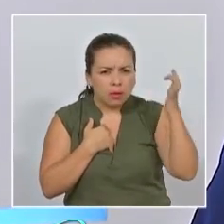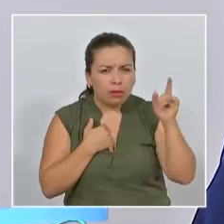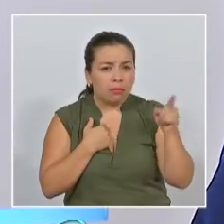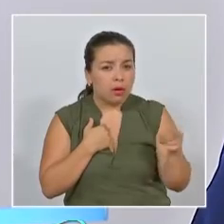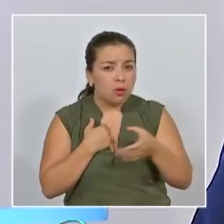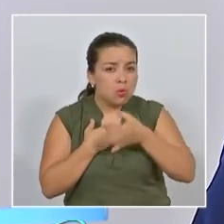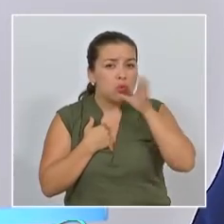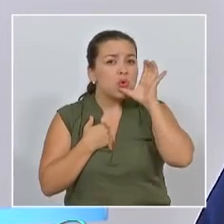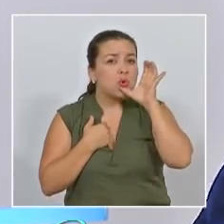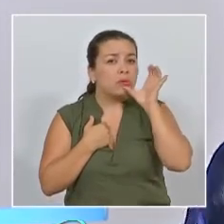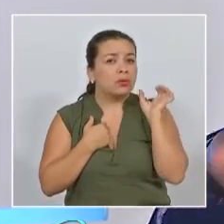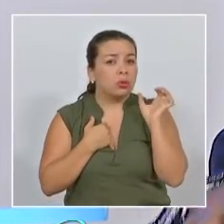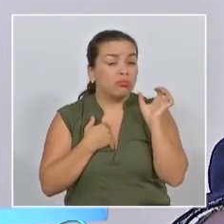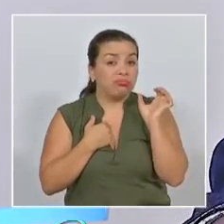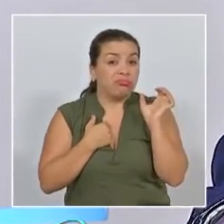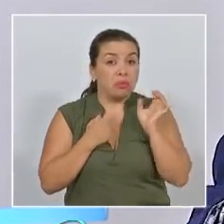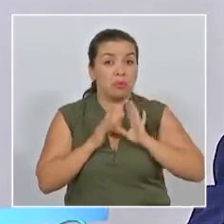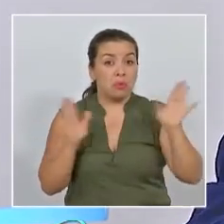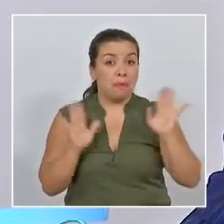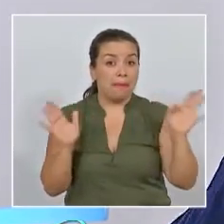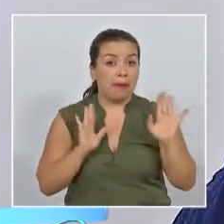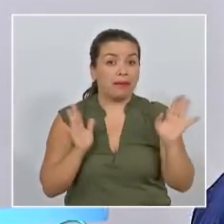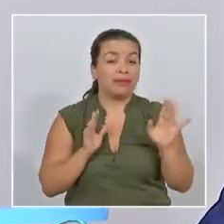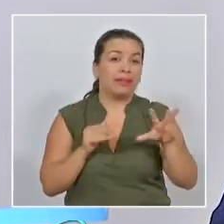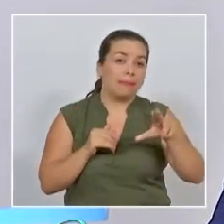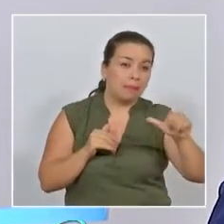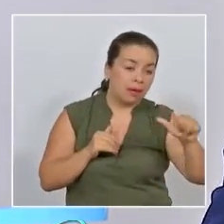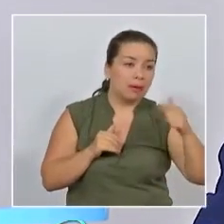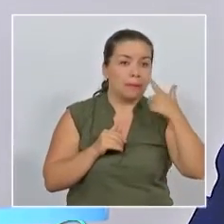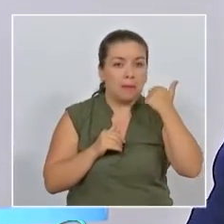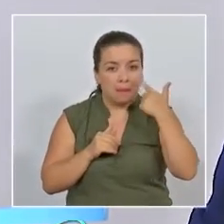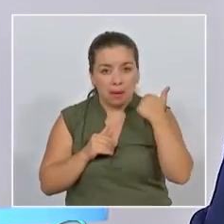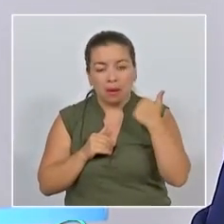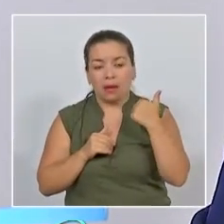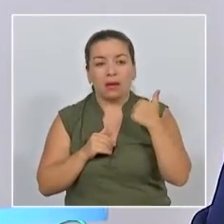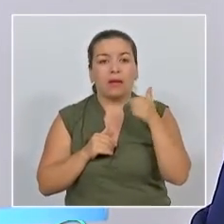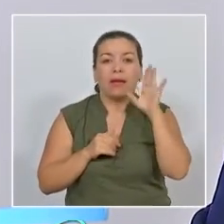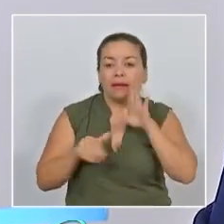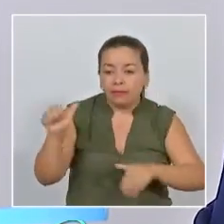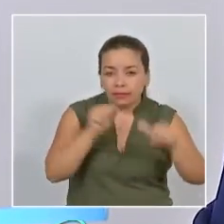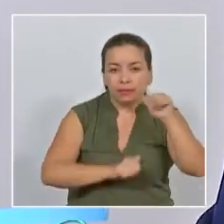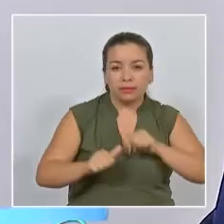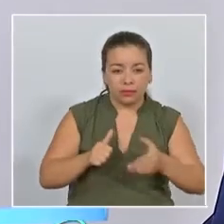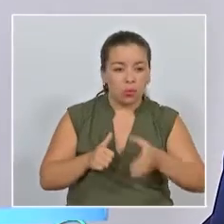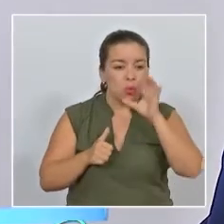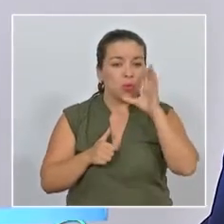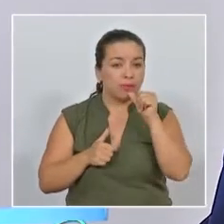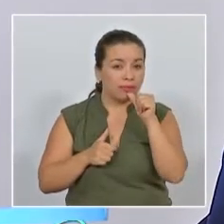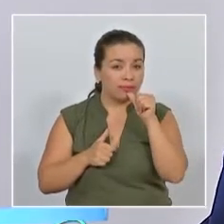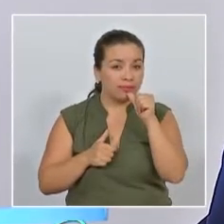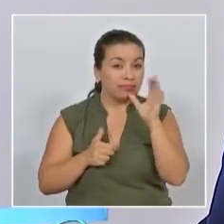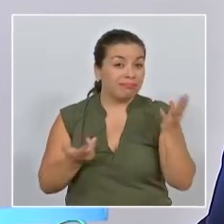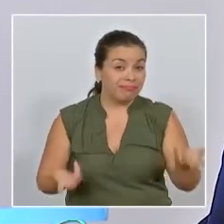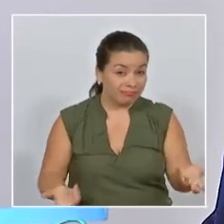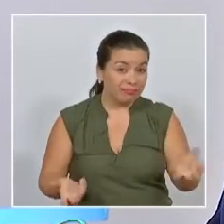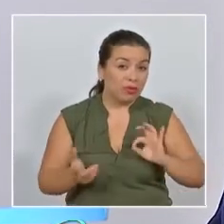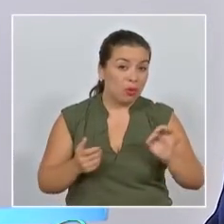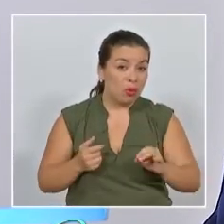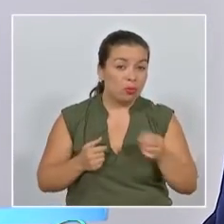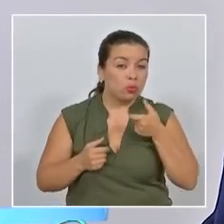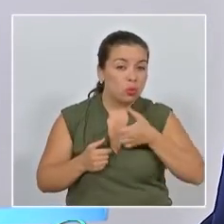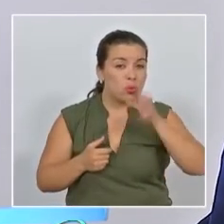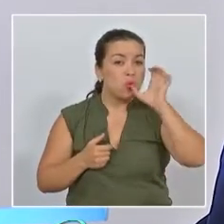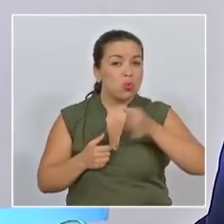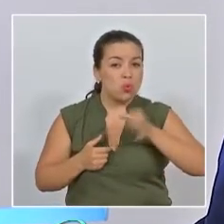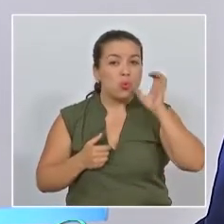tomó el purgante él y la hermana, el papá, la mamá, la señora del servicio no lo tomó? ¿Será que no le calcularon bien las dosis